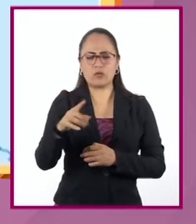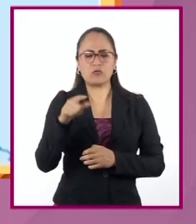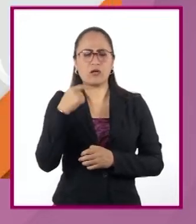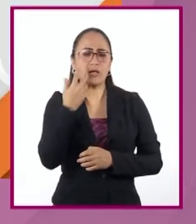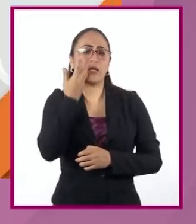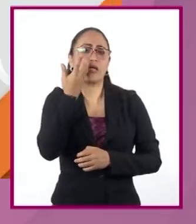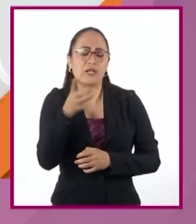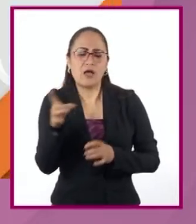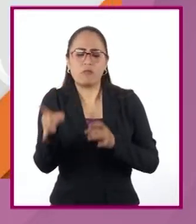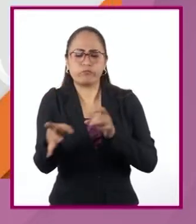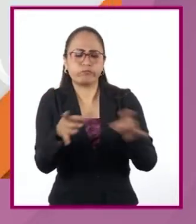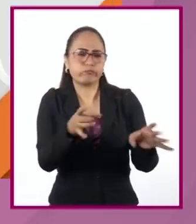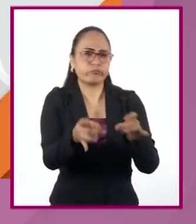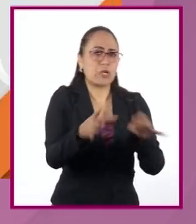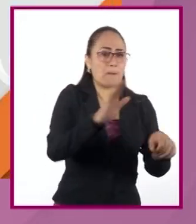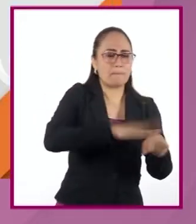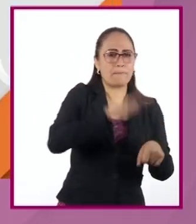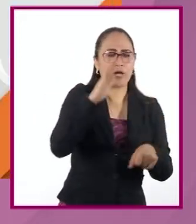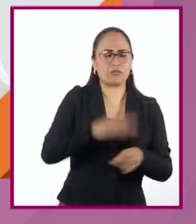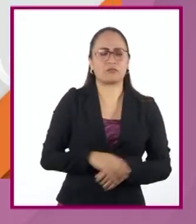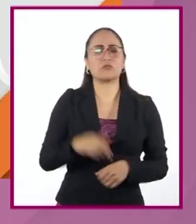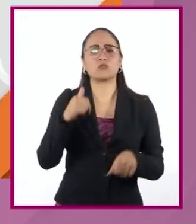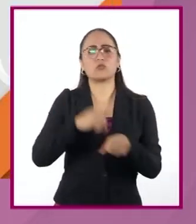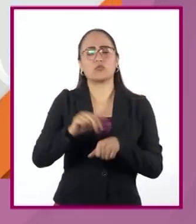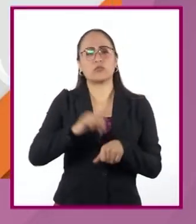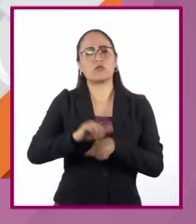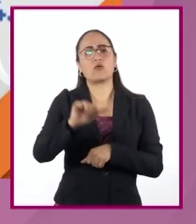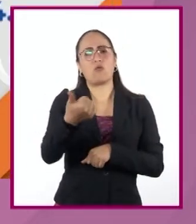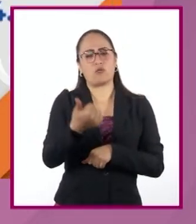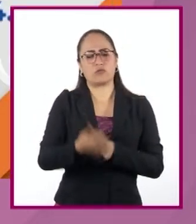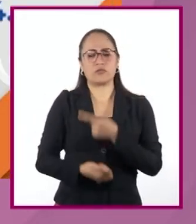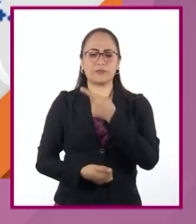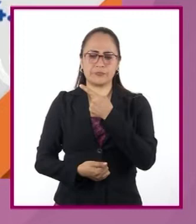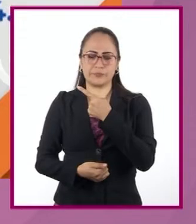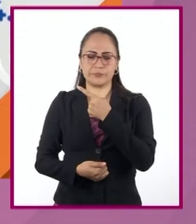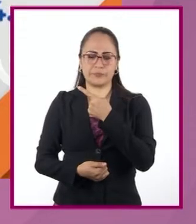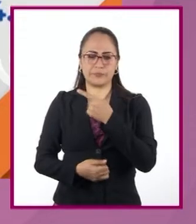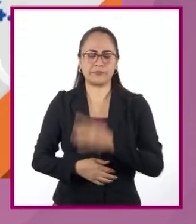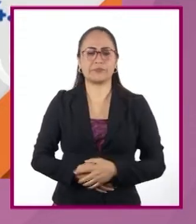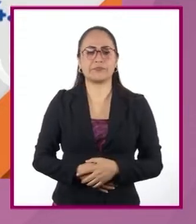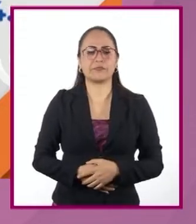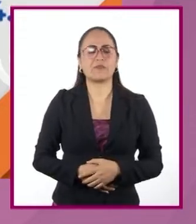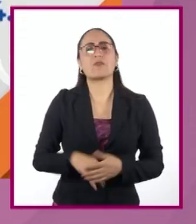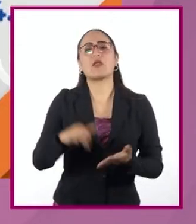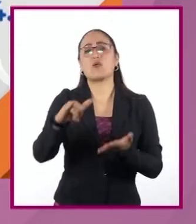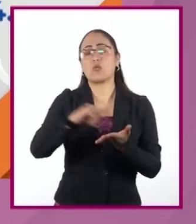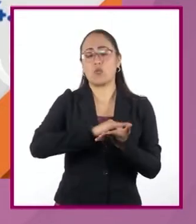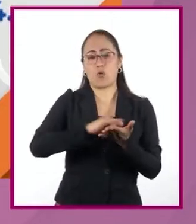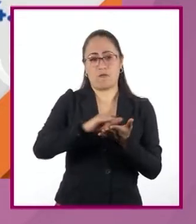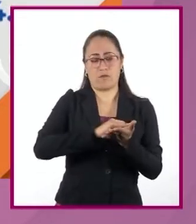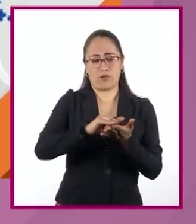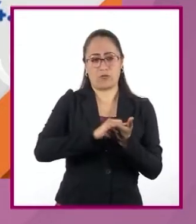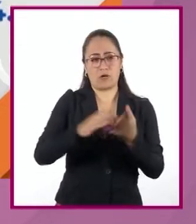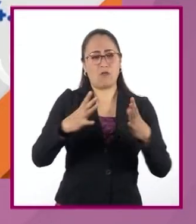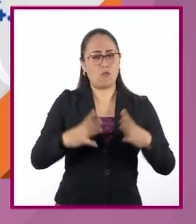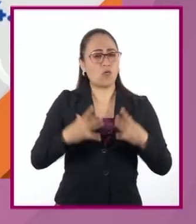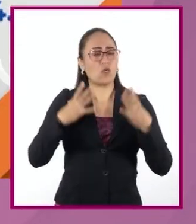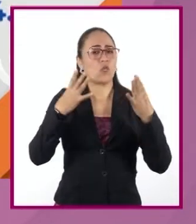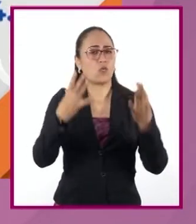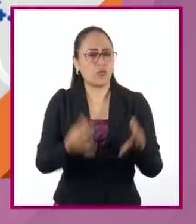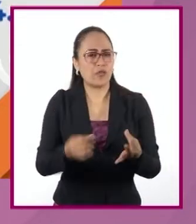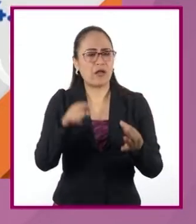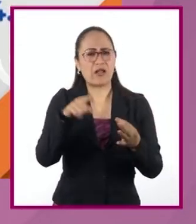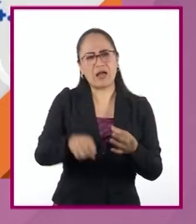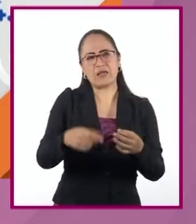territorios. Número 11. Originalmente, New York fue fundada como una